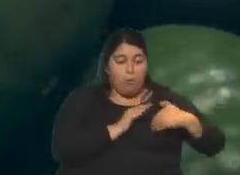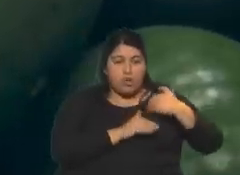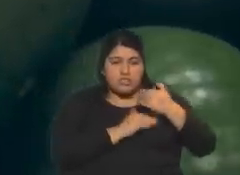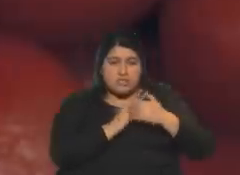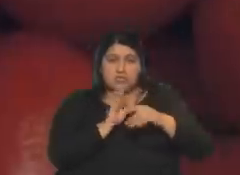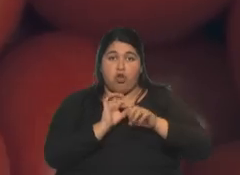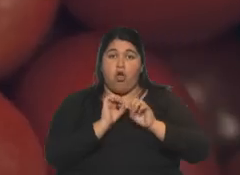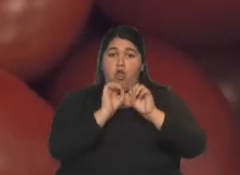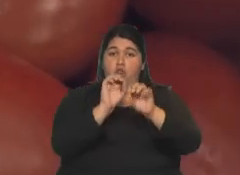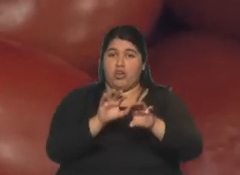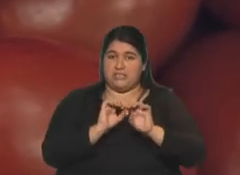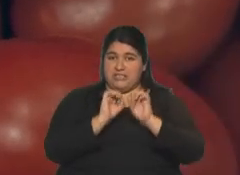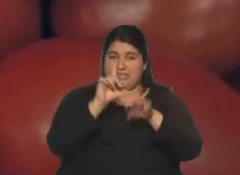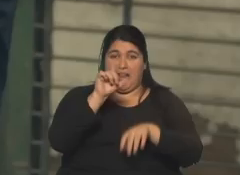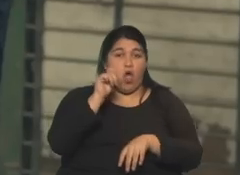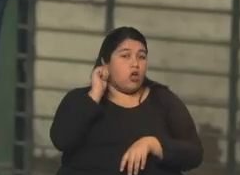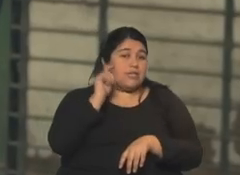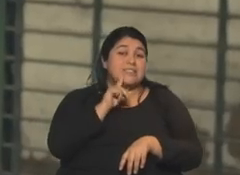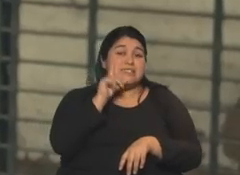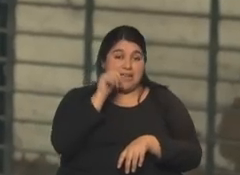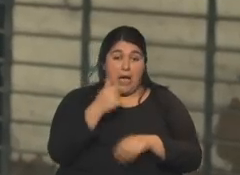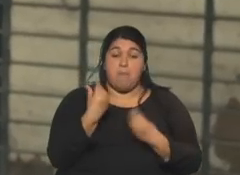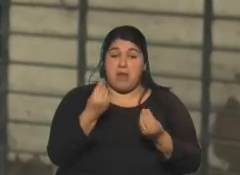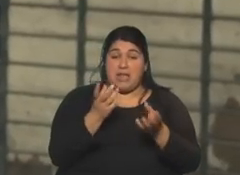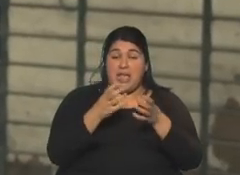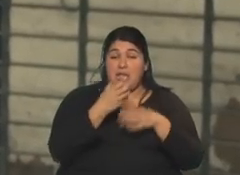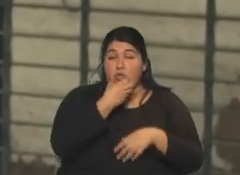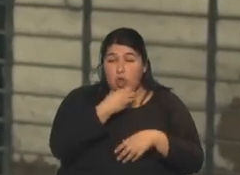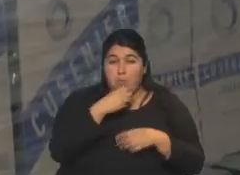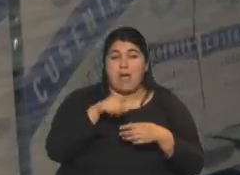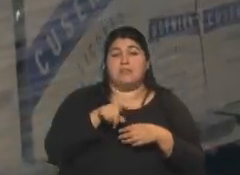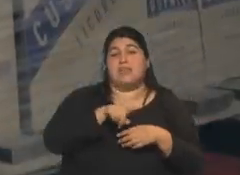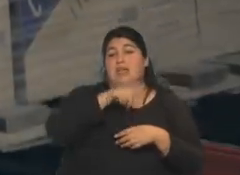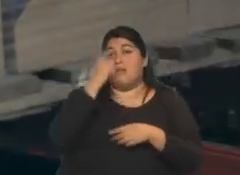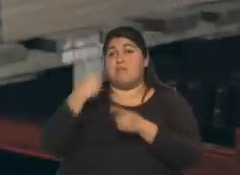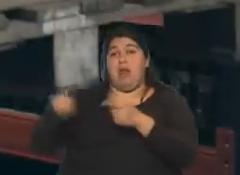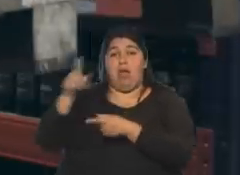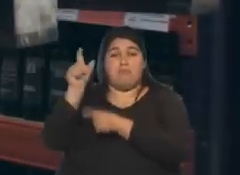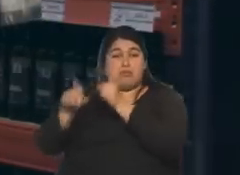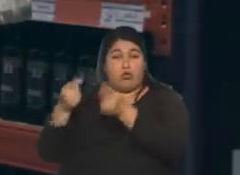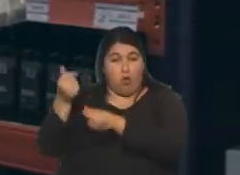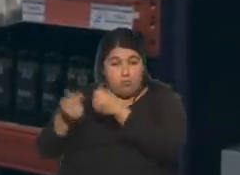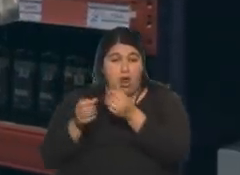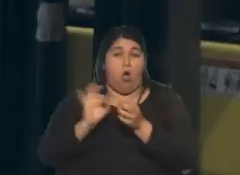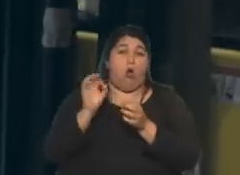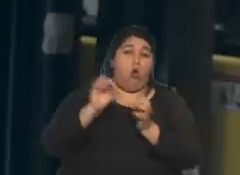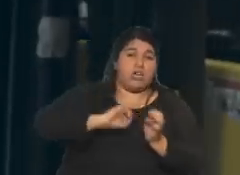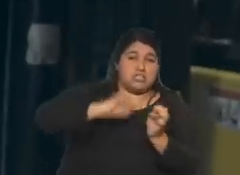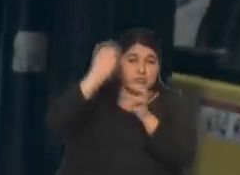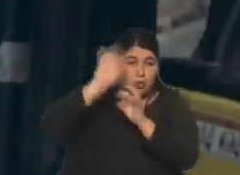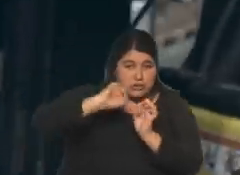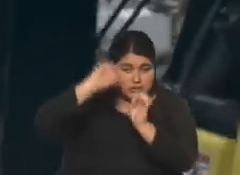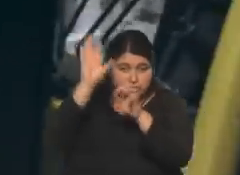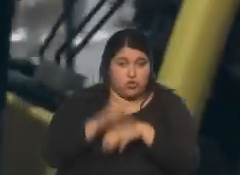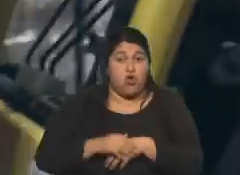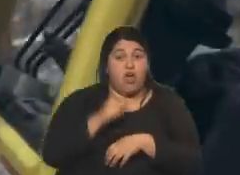y traslados para hacer que ese tomate llegue al consumo nacional o se embarque hacia un destino de exportación. Son